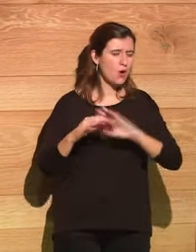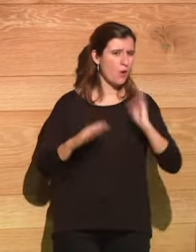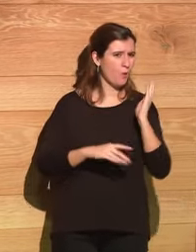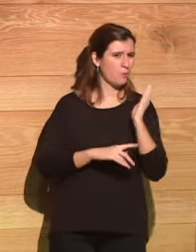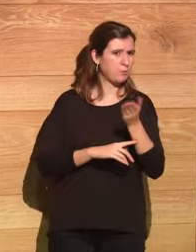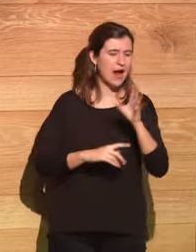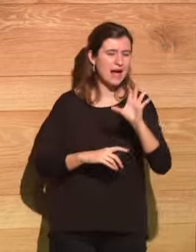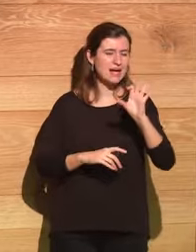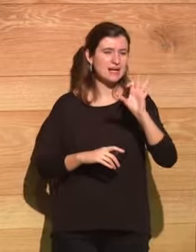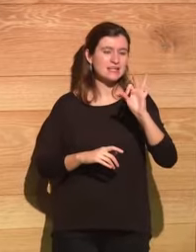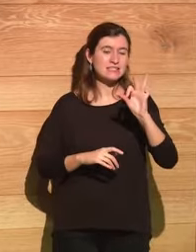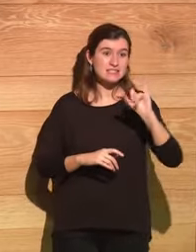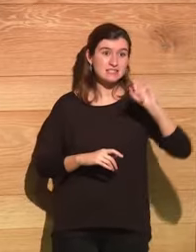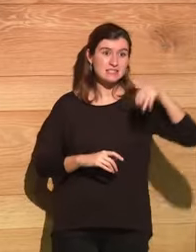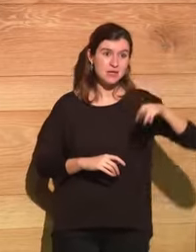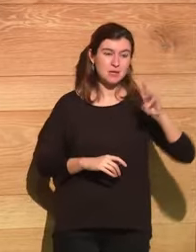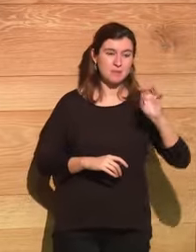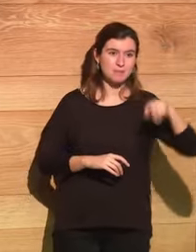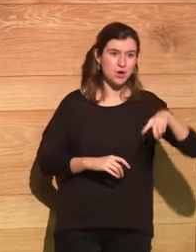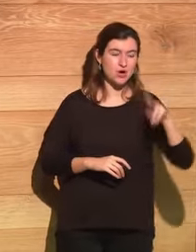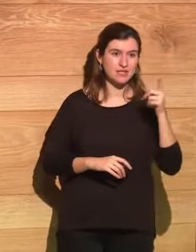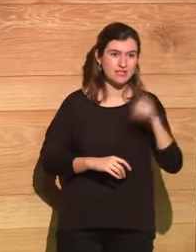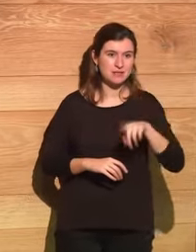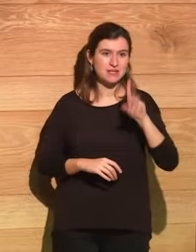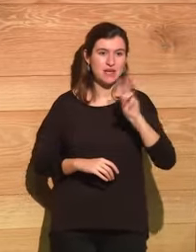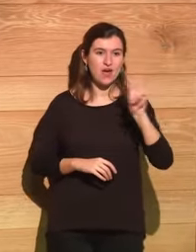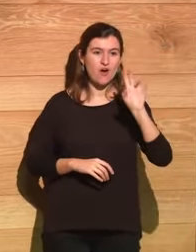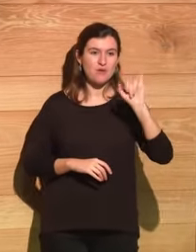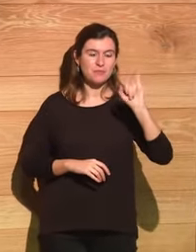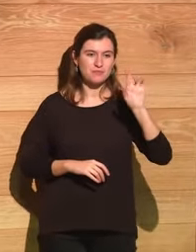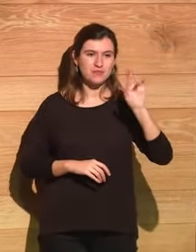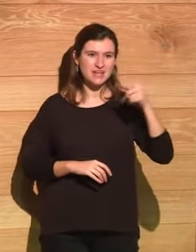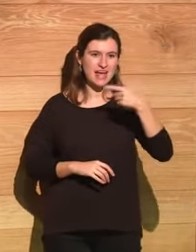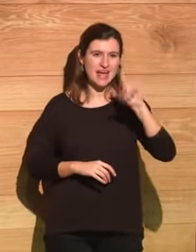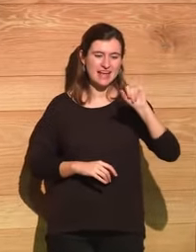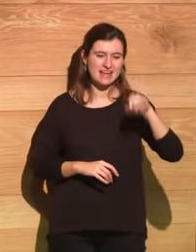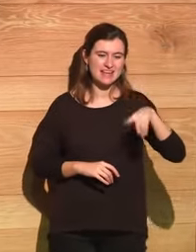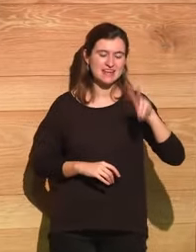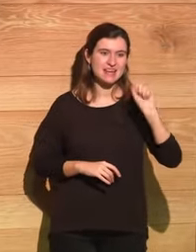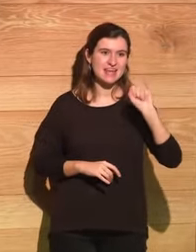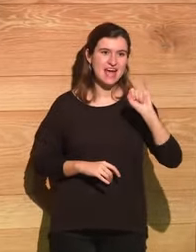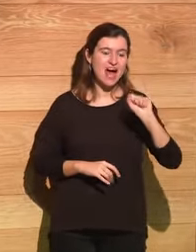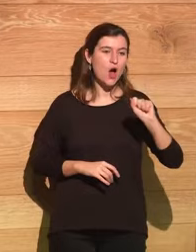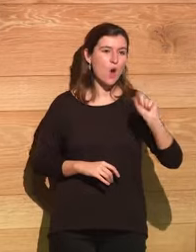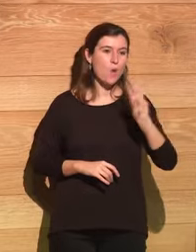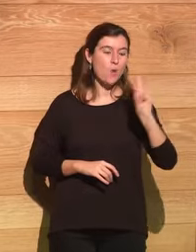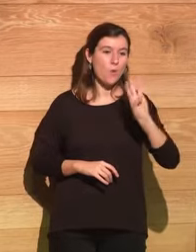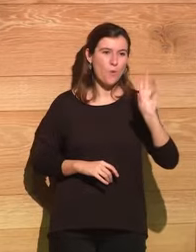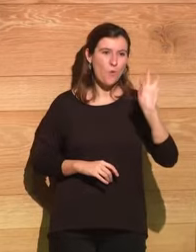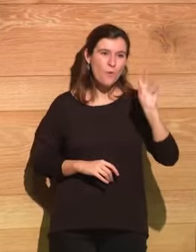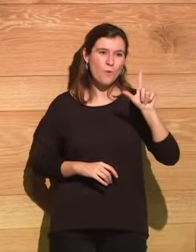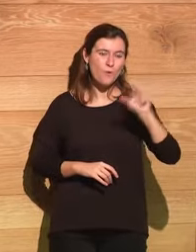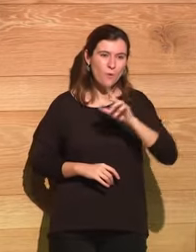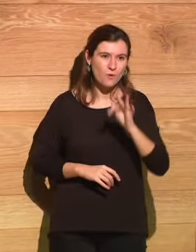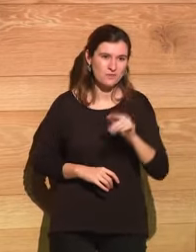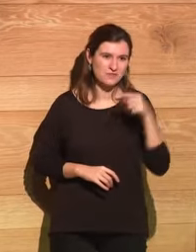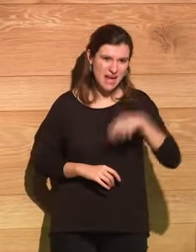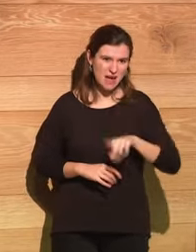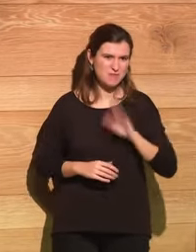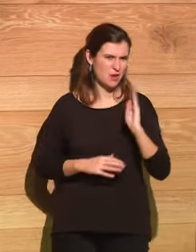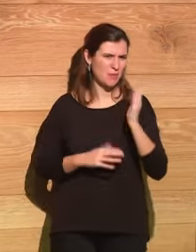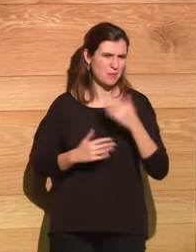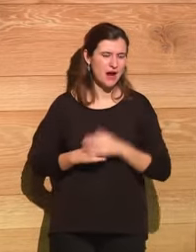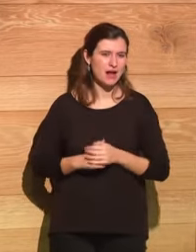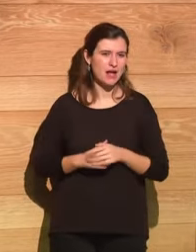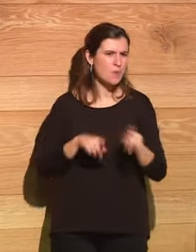Simone de Beauvoir y a Virginia Woolf sin temblar. Bueno, a lo mejor temblaba, no lo sabemos, pero en el texto no parecía temblar.